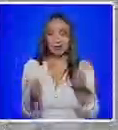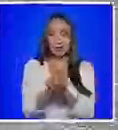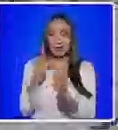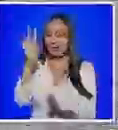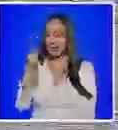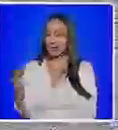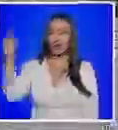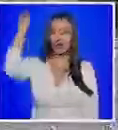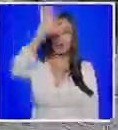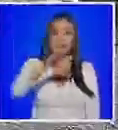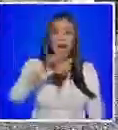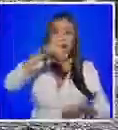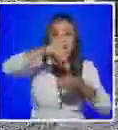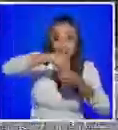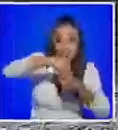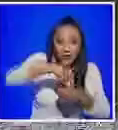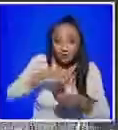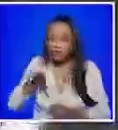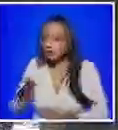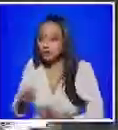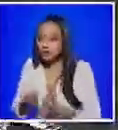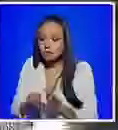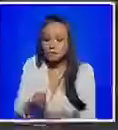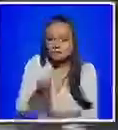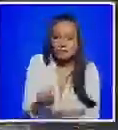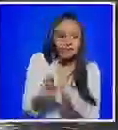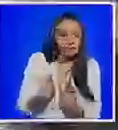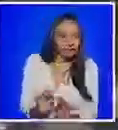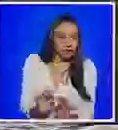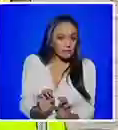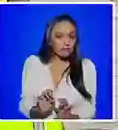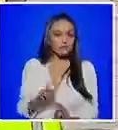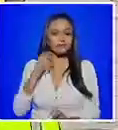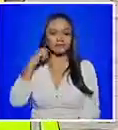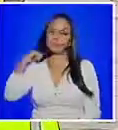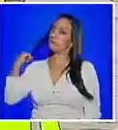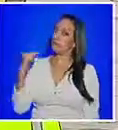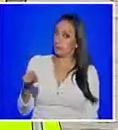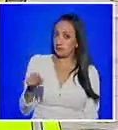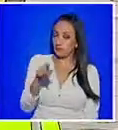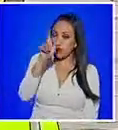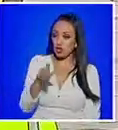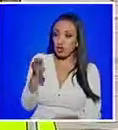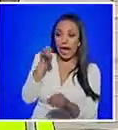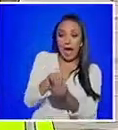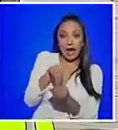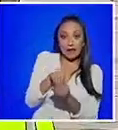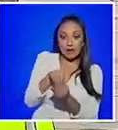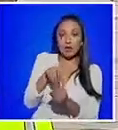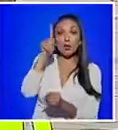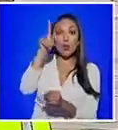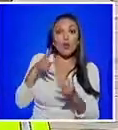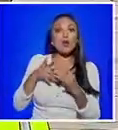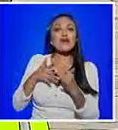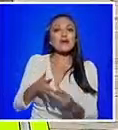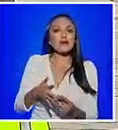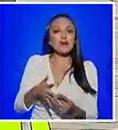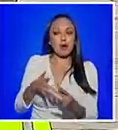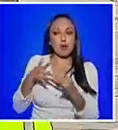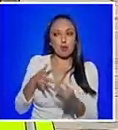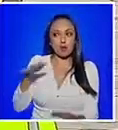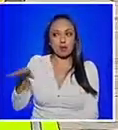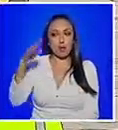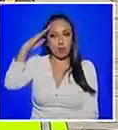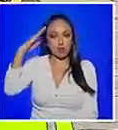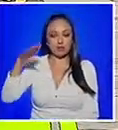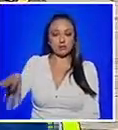estos objetos son recogidos por ciertos internos. Dicho objeto es percibido por uno de los guías, el cual lo recoge